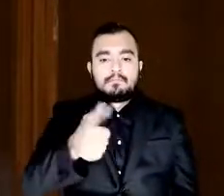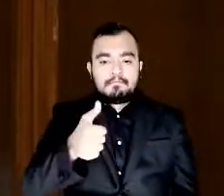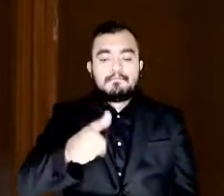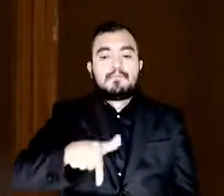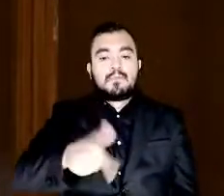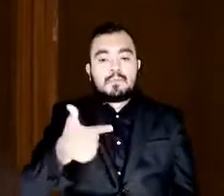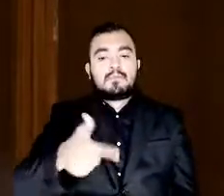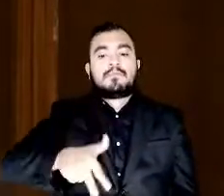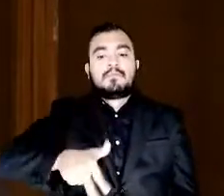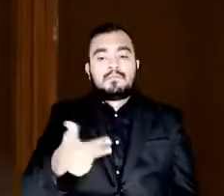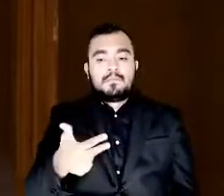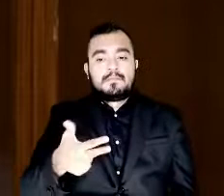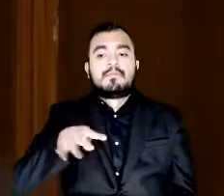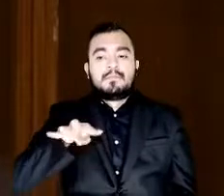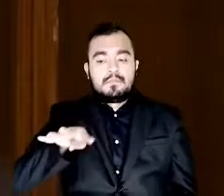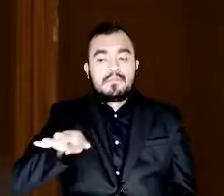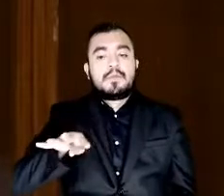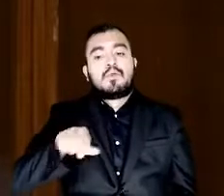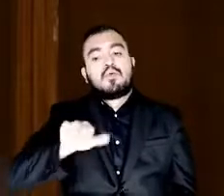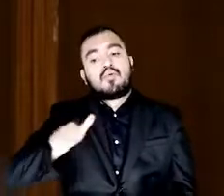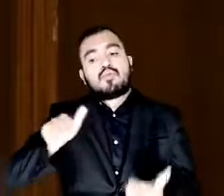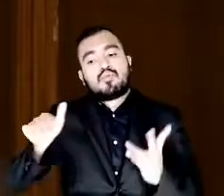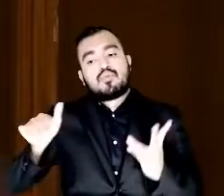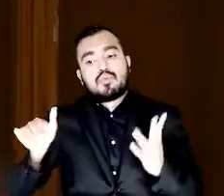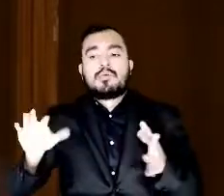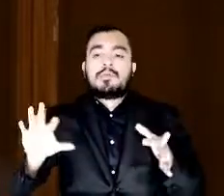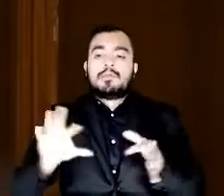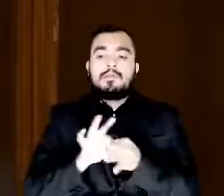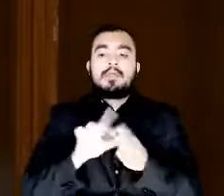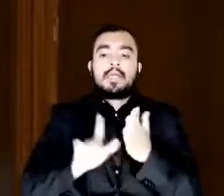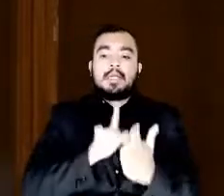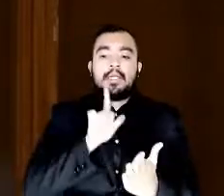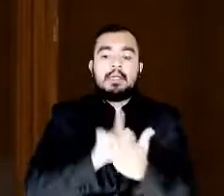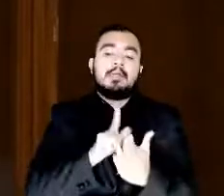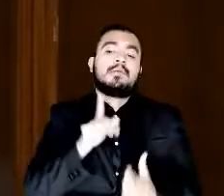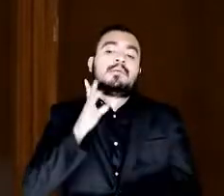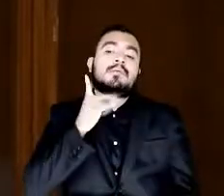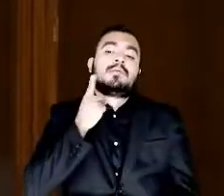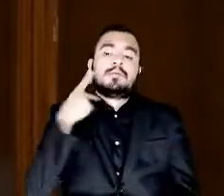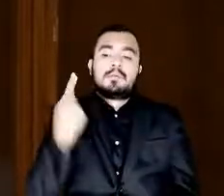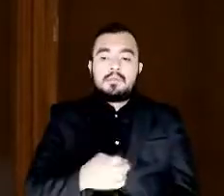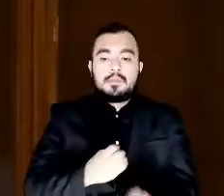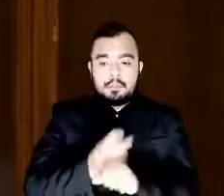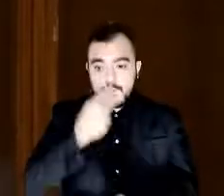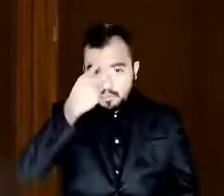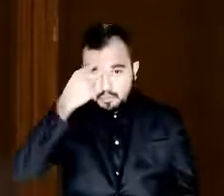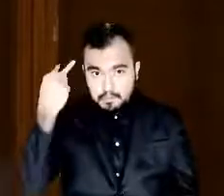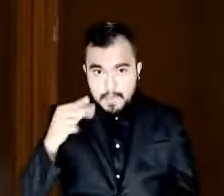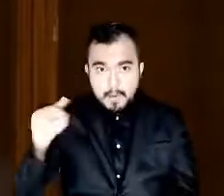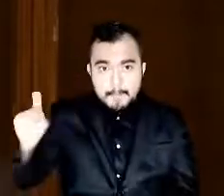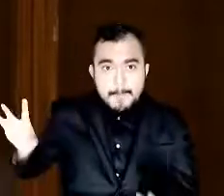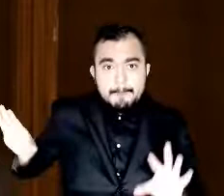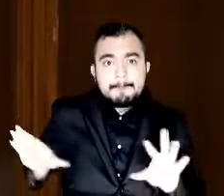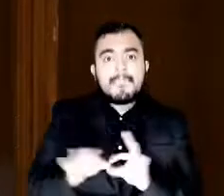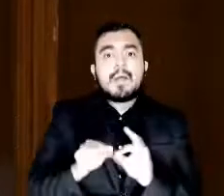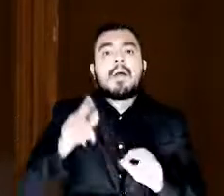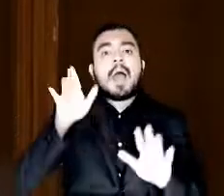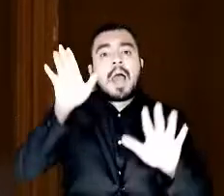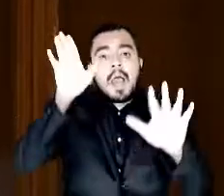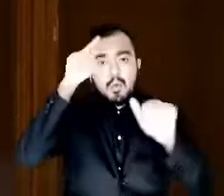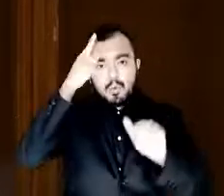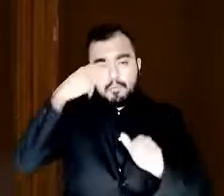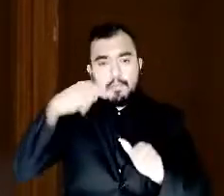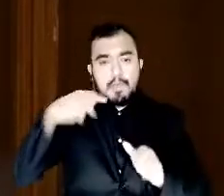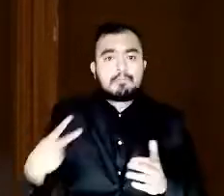relativos y aplicables a la Ley Orgánica del poder legislativo del Estado libre y soberano de México acuerdo para el desarrollo de